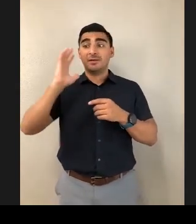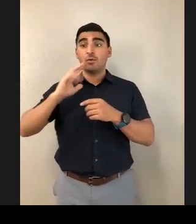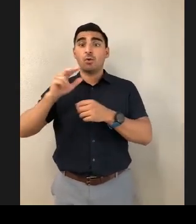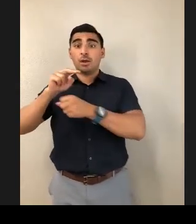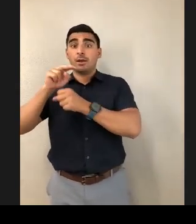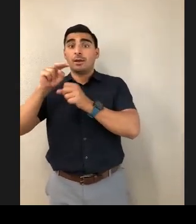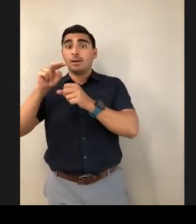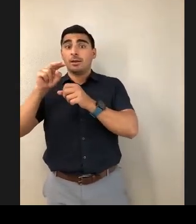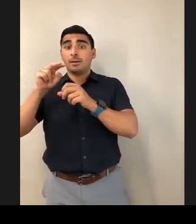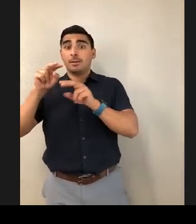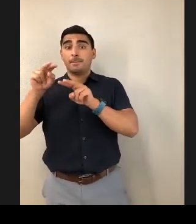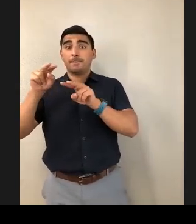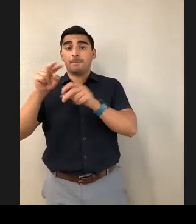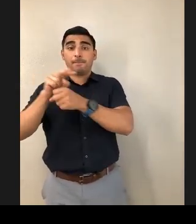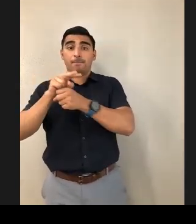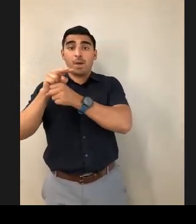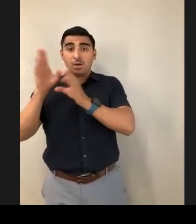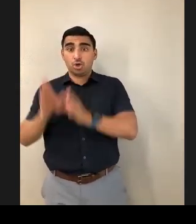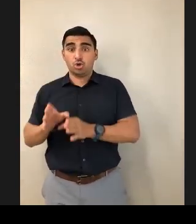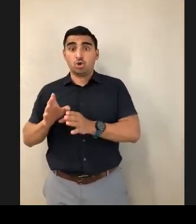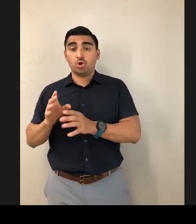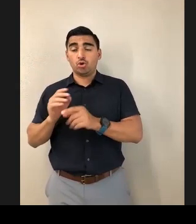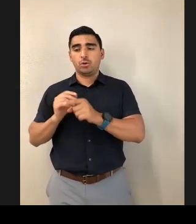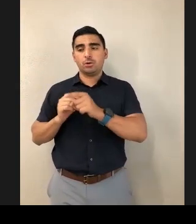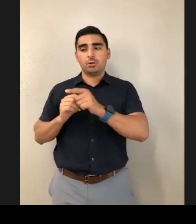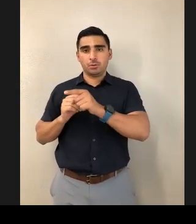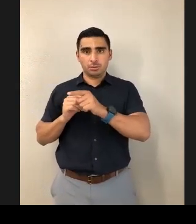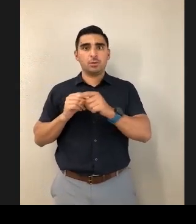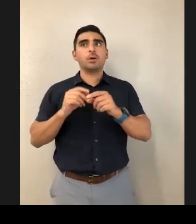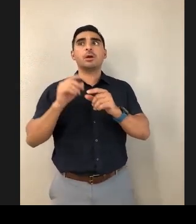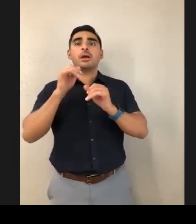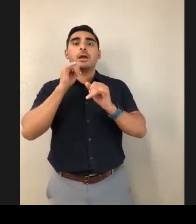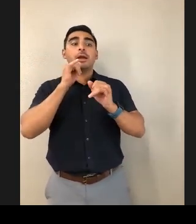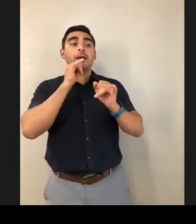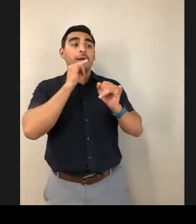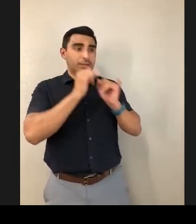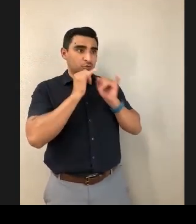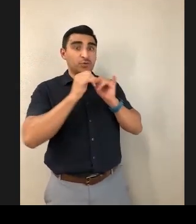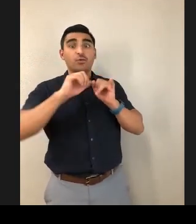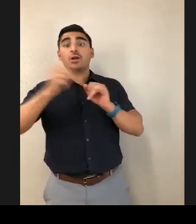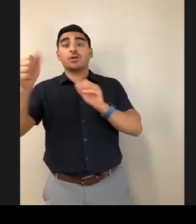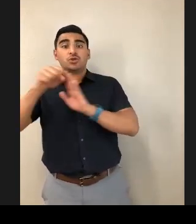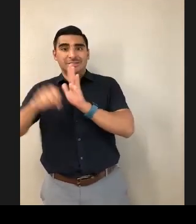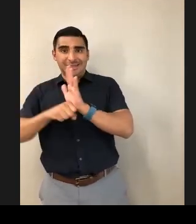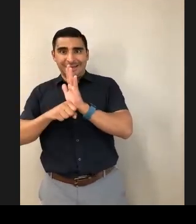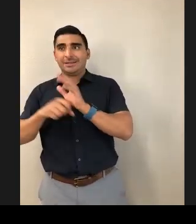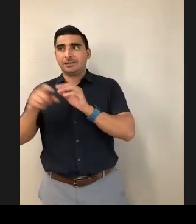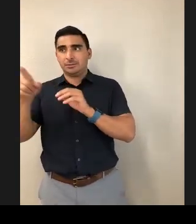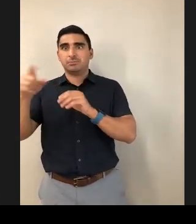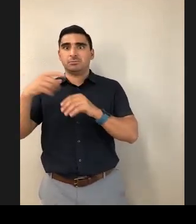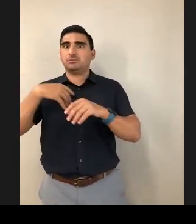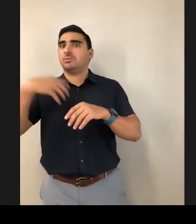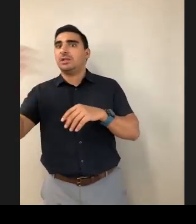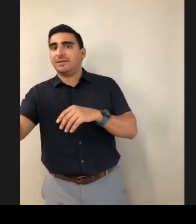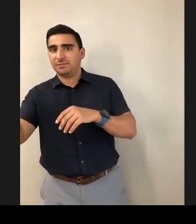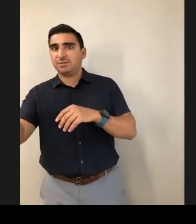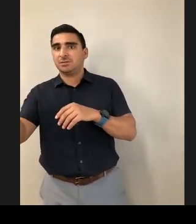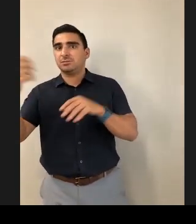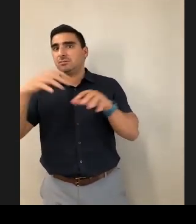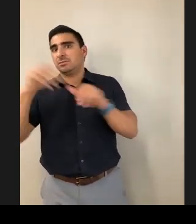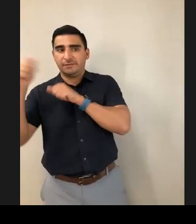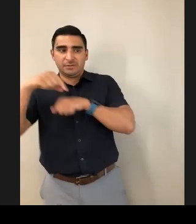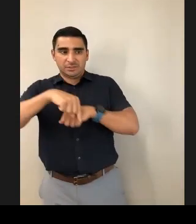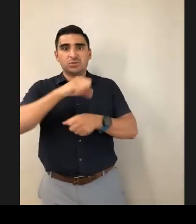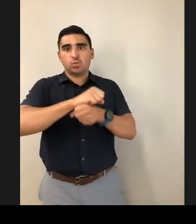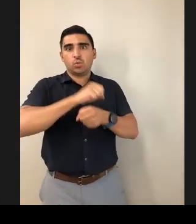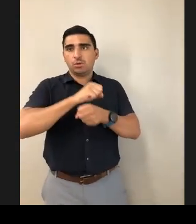protesta. El monitor hizo la entrevista para otra posición antes de aceptar un puesto